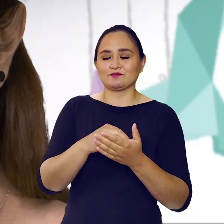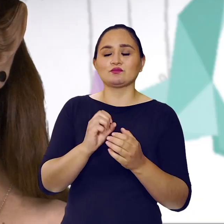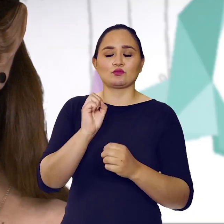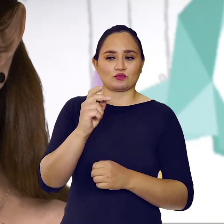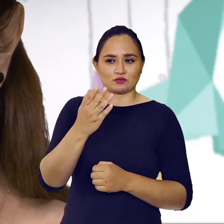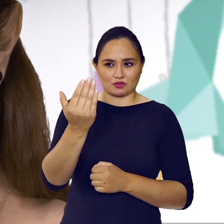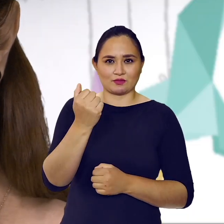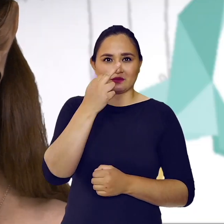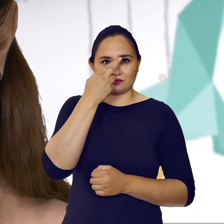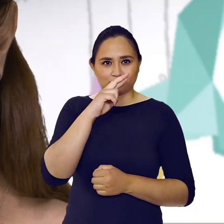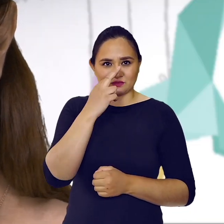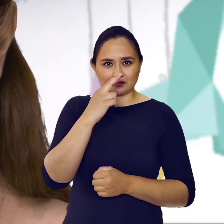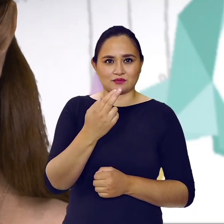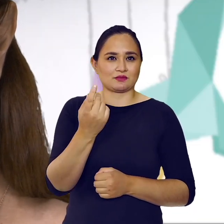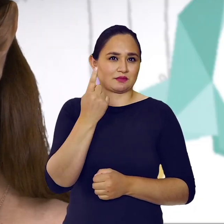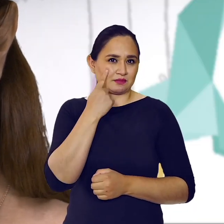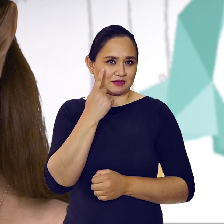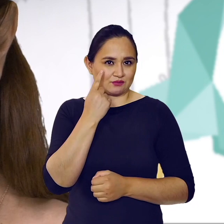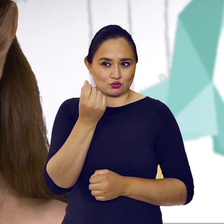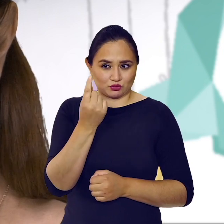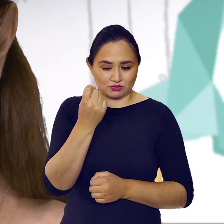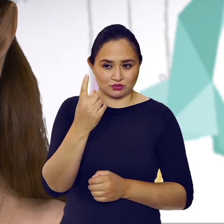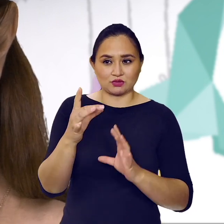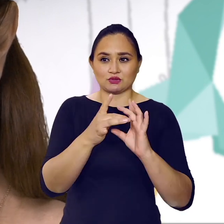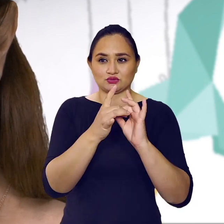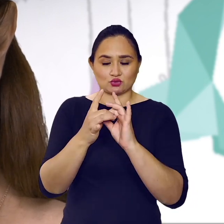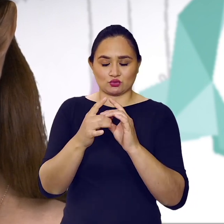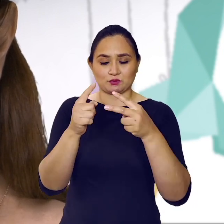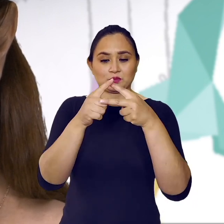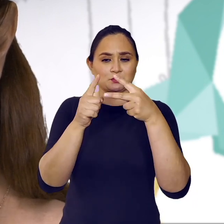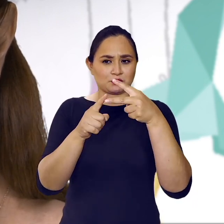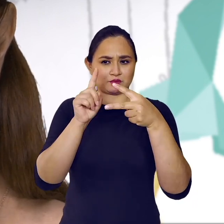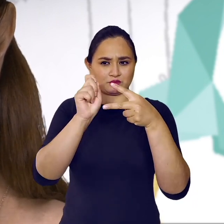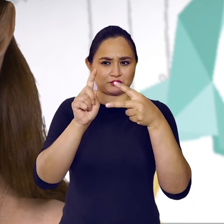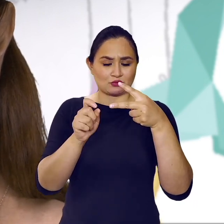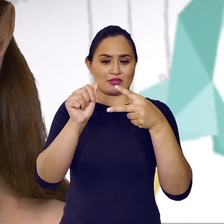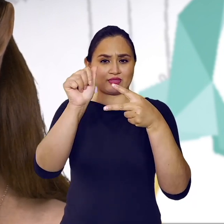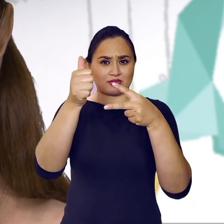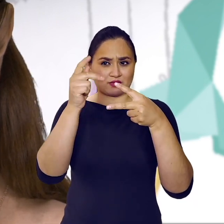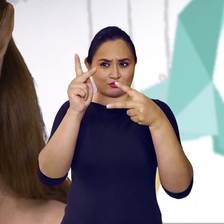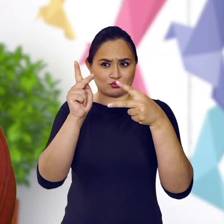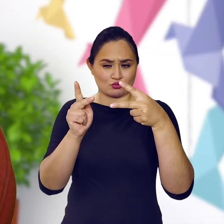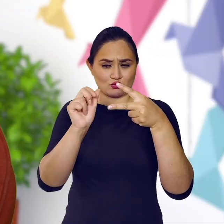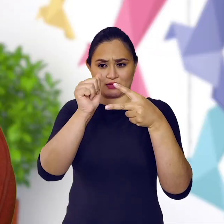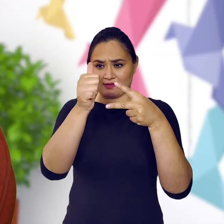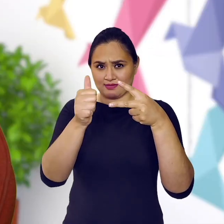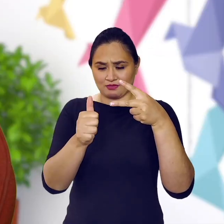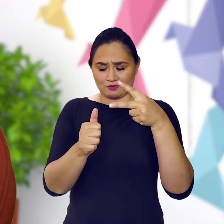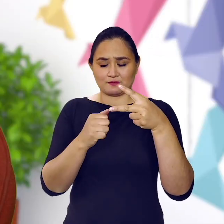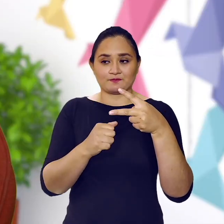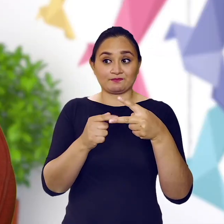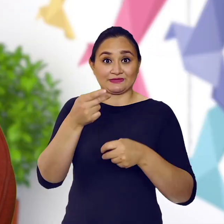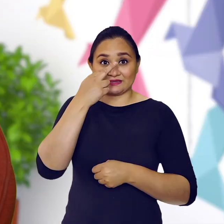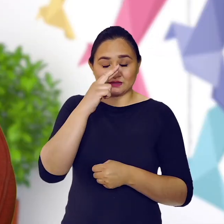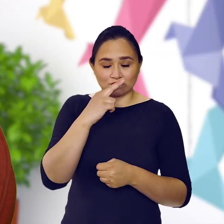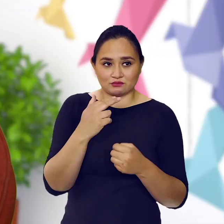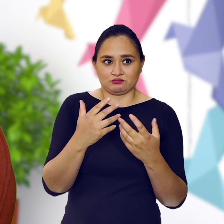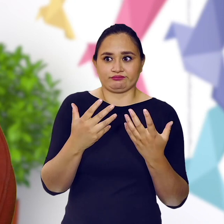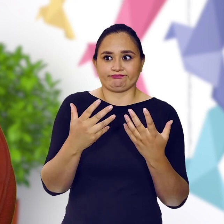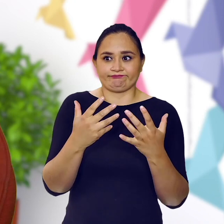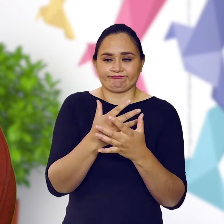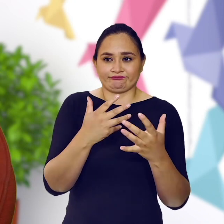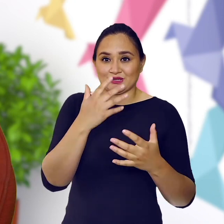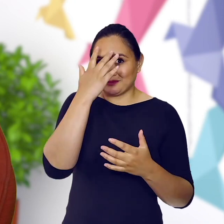A ver, Miguel, veamos si has entendido la historia de Pinocho. Son 2 preguntas, de 10 puntos cada una. Miguel se quedó frío,